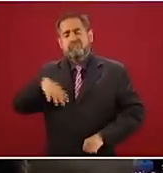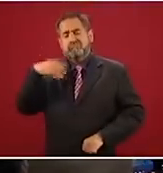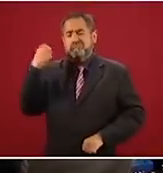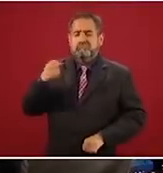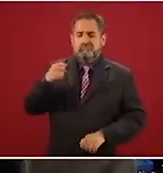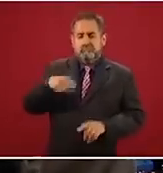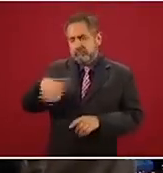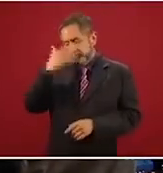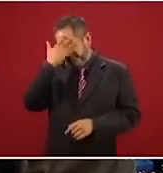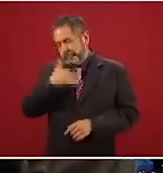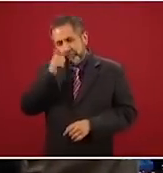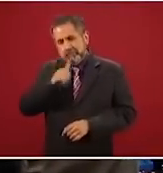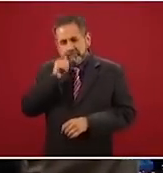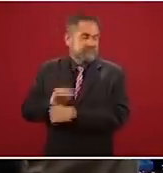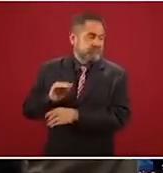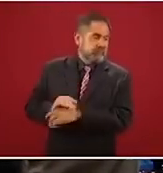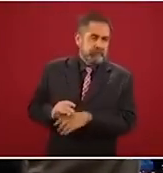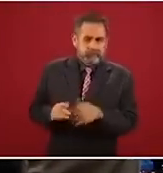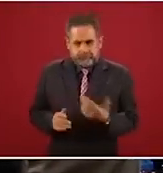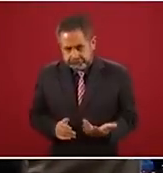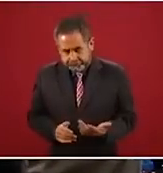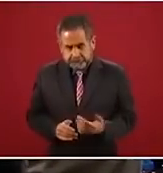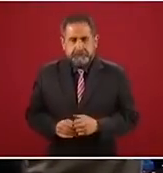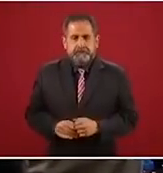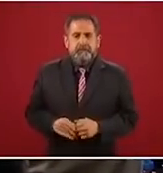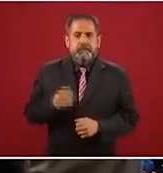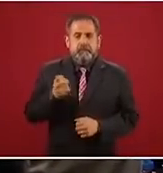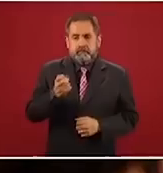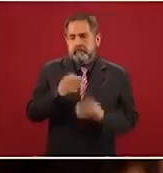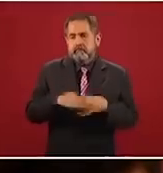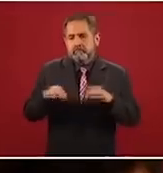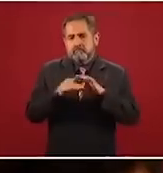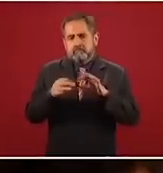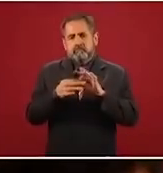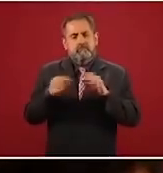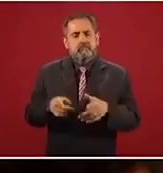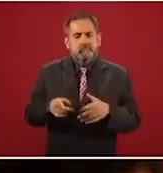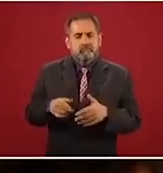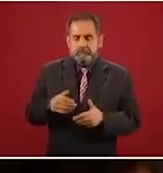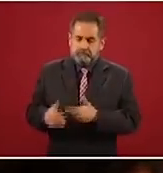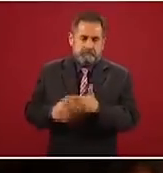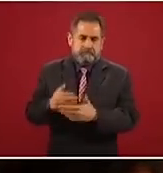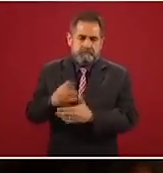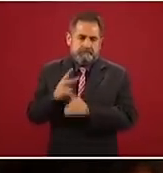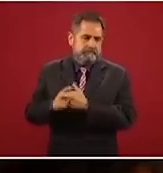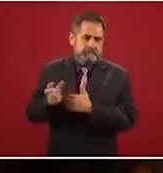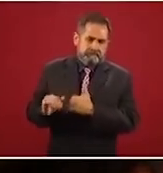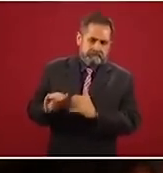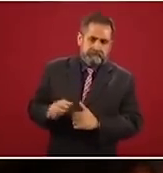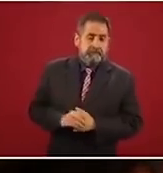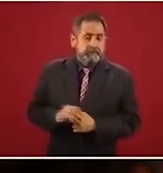lo sabemos todos. Este aspecto, pues, ha sido muy, muy importante en el desarrollo del país.